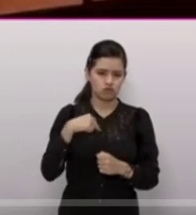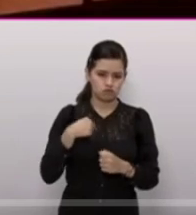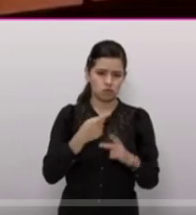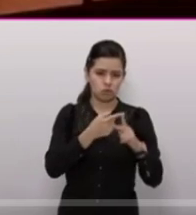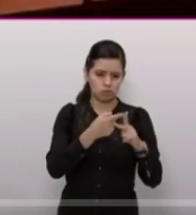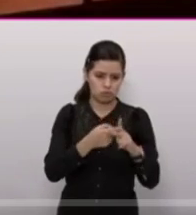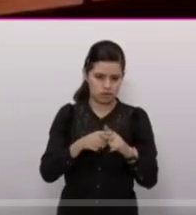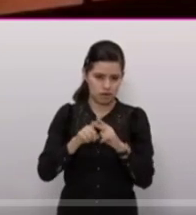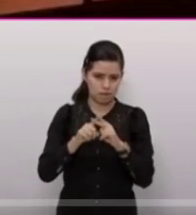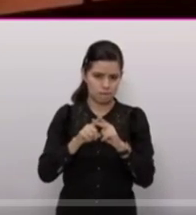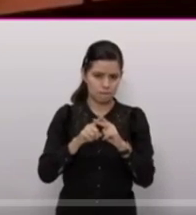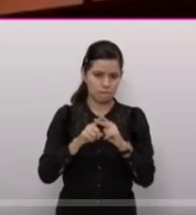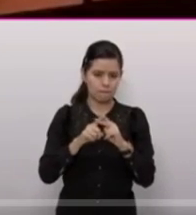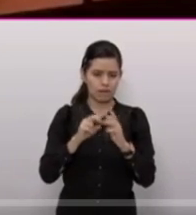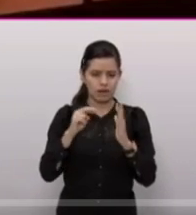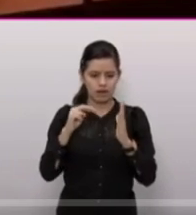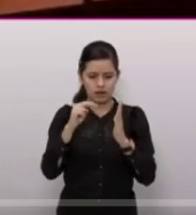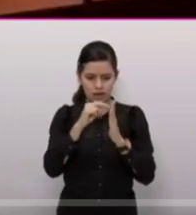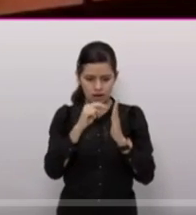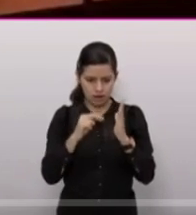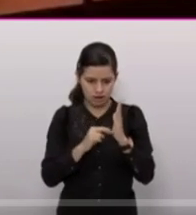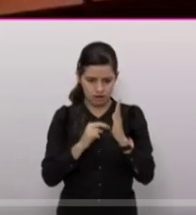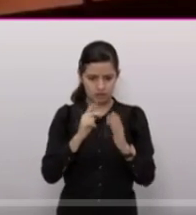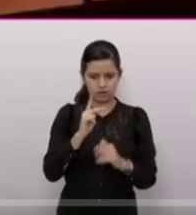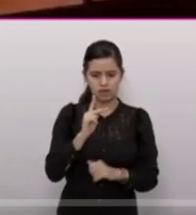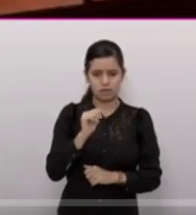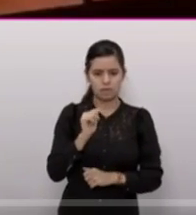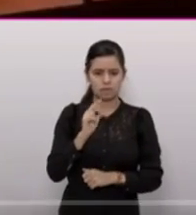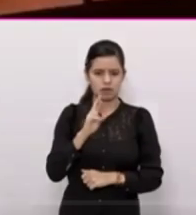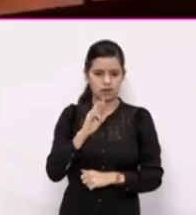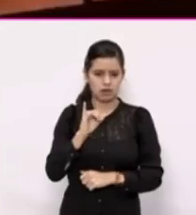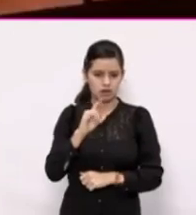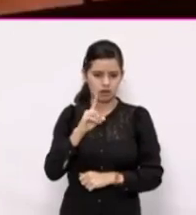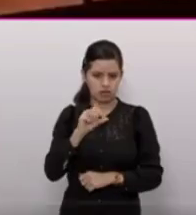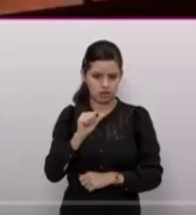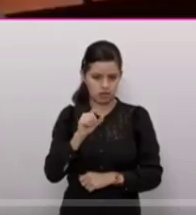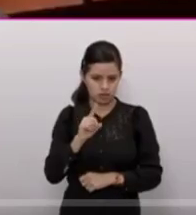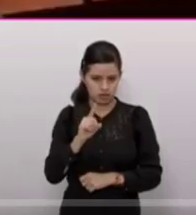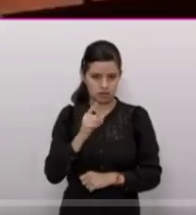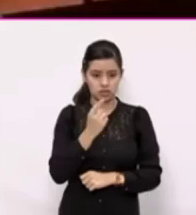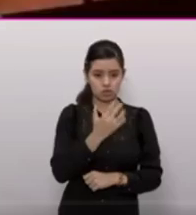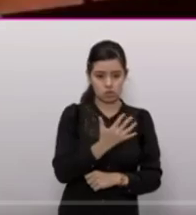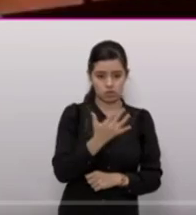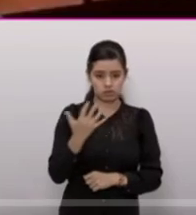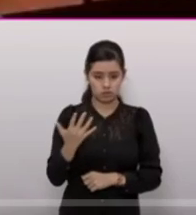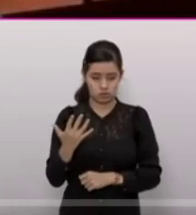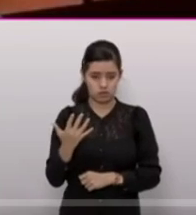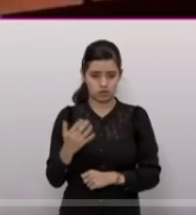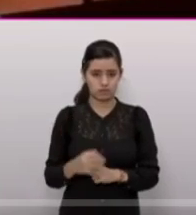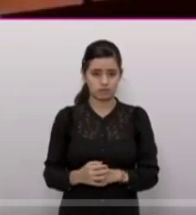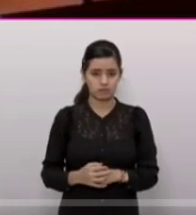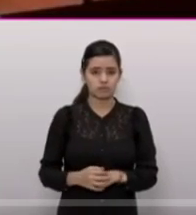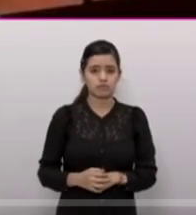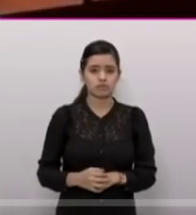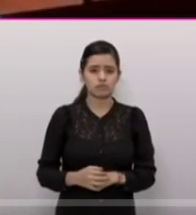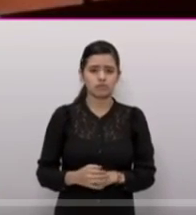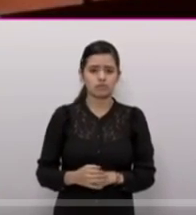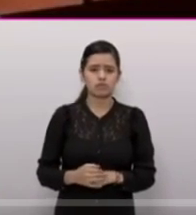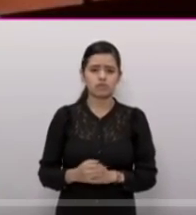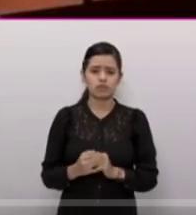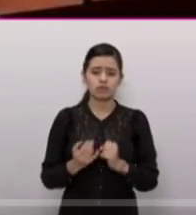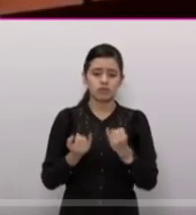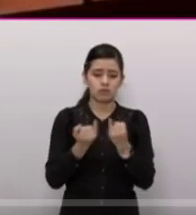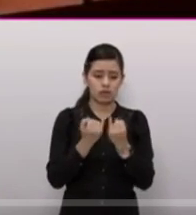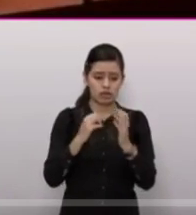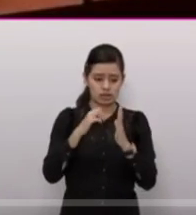en incorporar reglas de paridad hasta el 50-50 y en nuestros